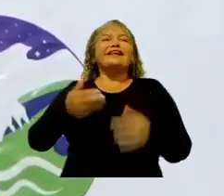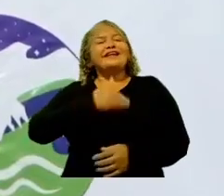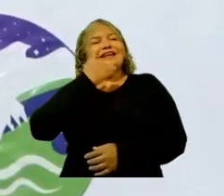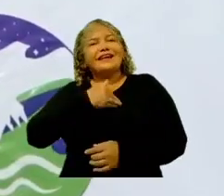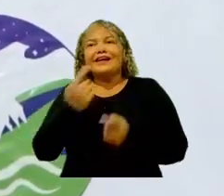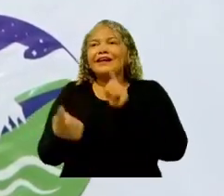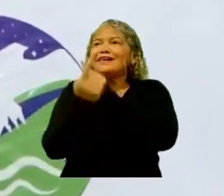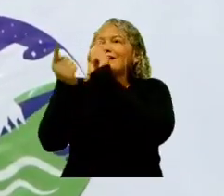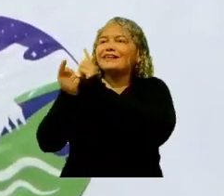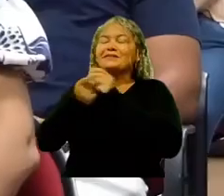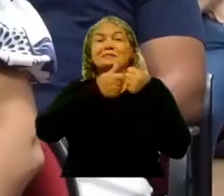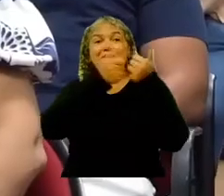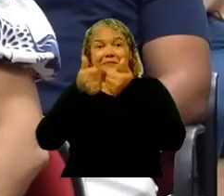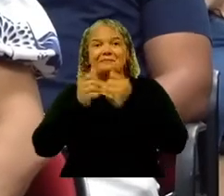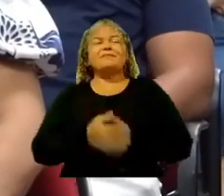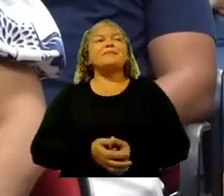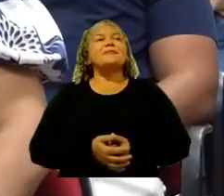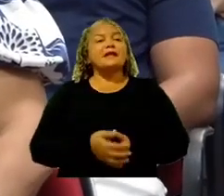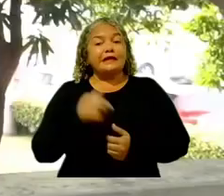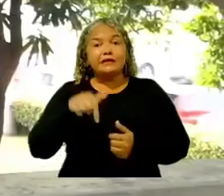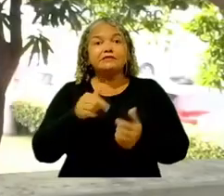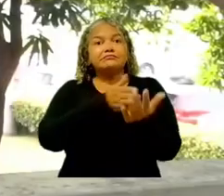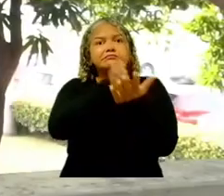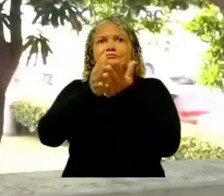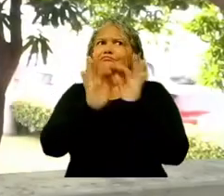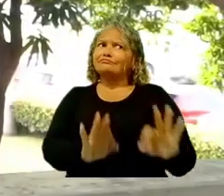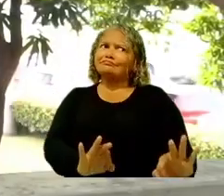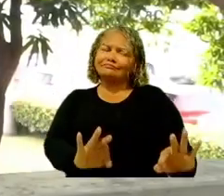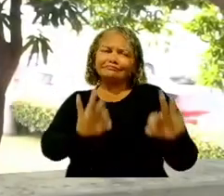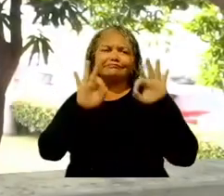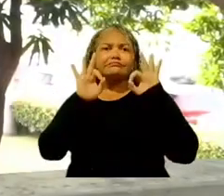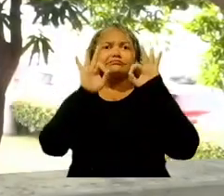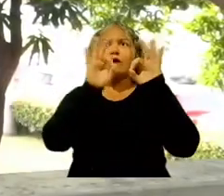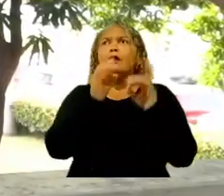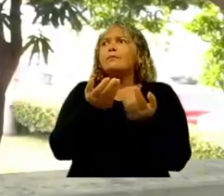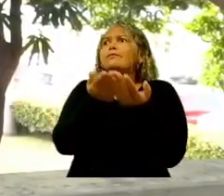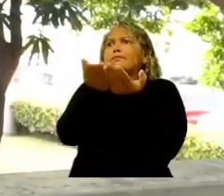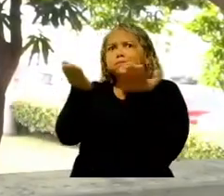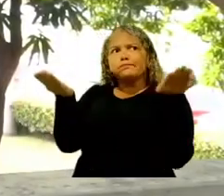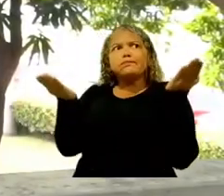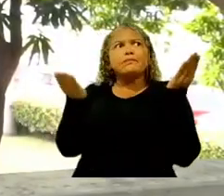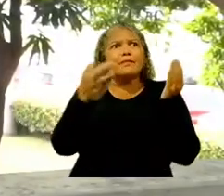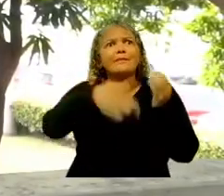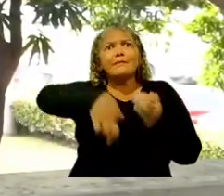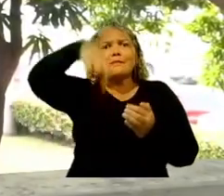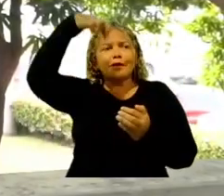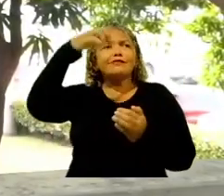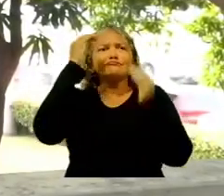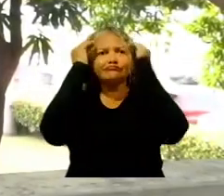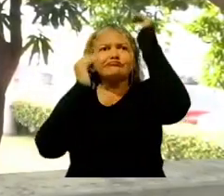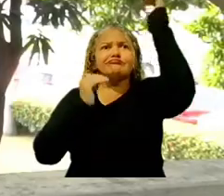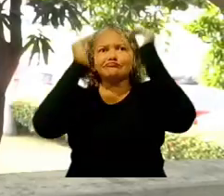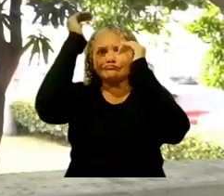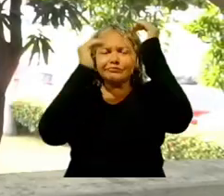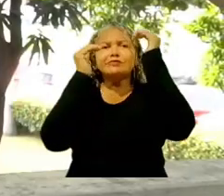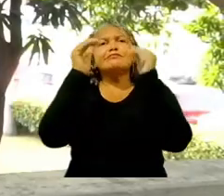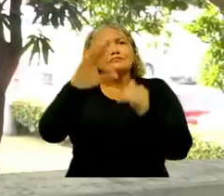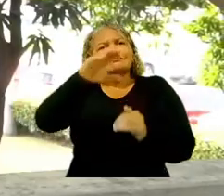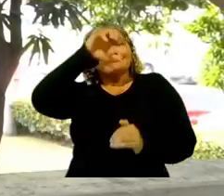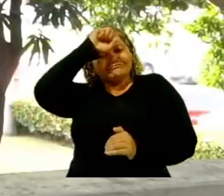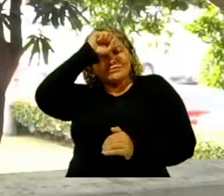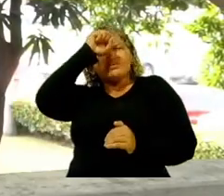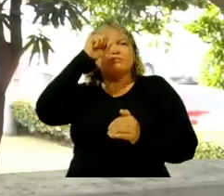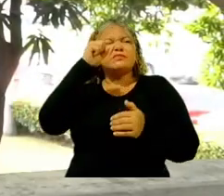una felicidad volver a encontrarnos. Es un programa que es de muy alta calidad y que además sus profesionales realmente